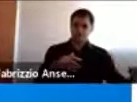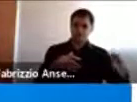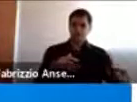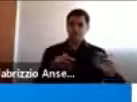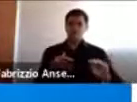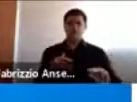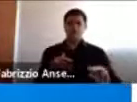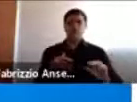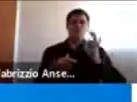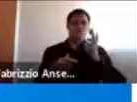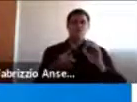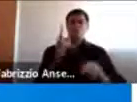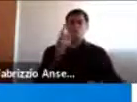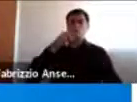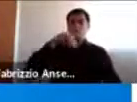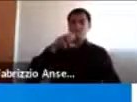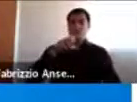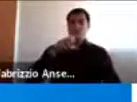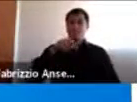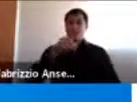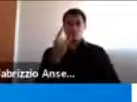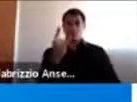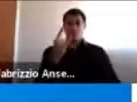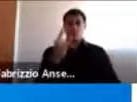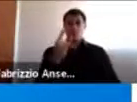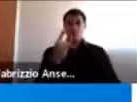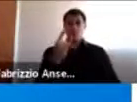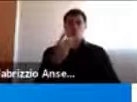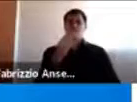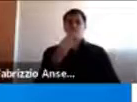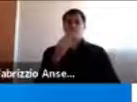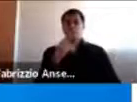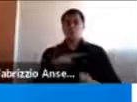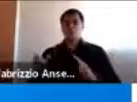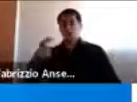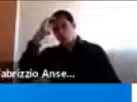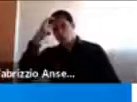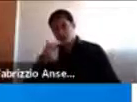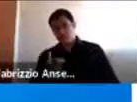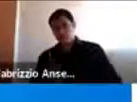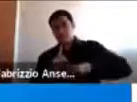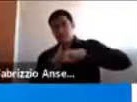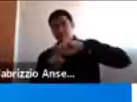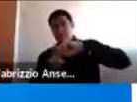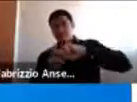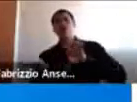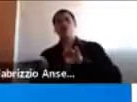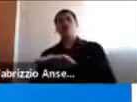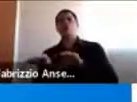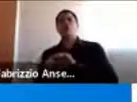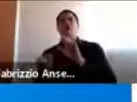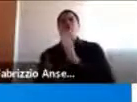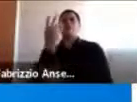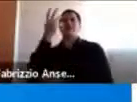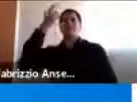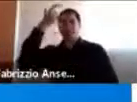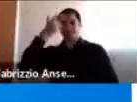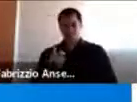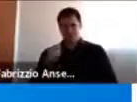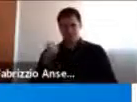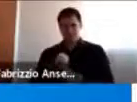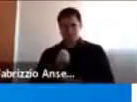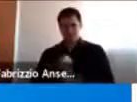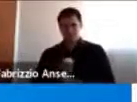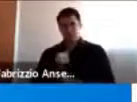el botón del medio es para crear nuevo participante o un nuevo avatar y el tercer botón es la